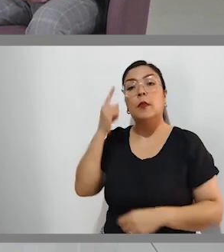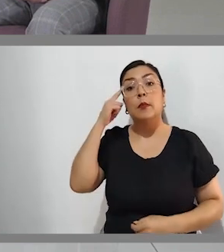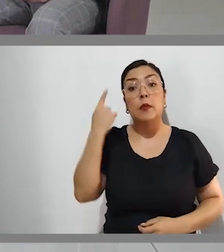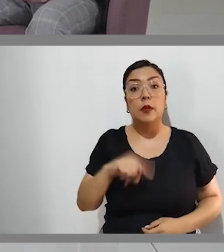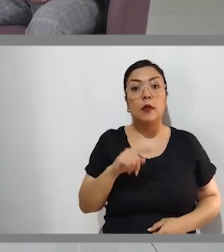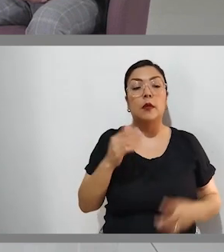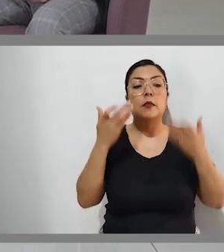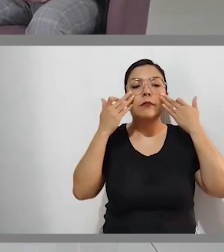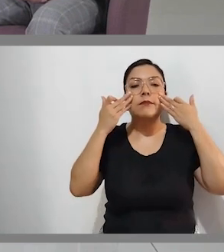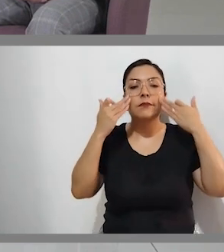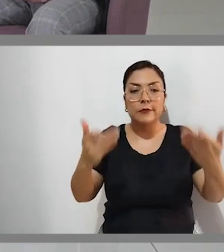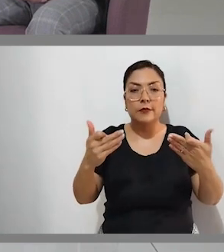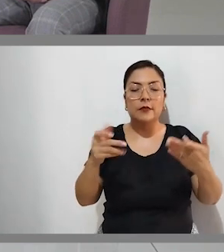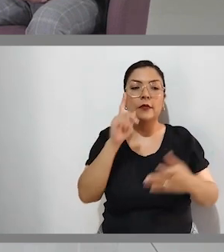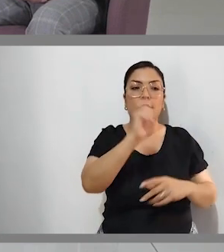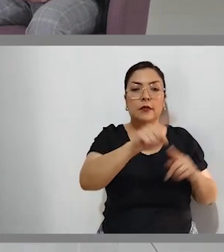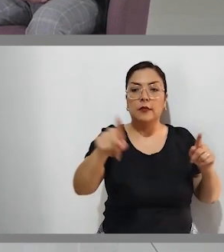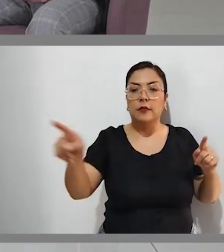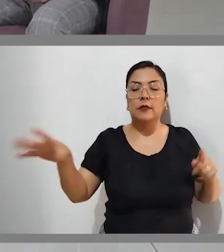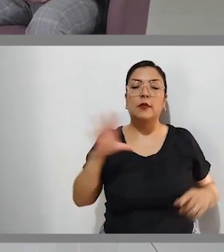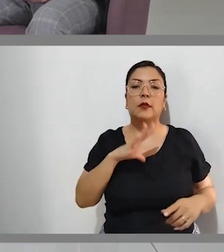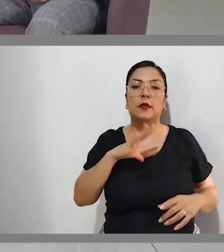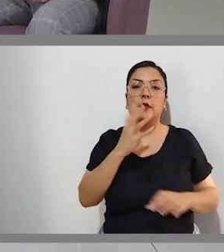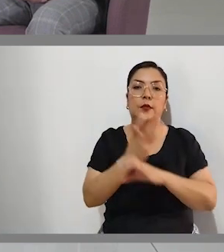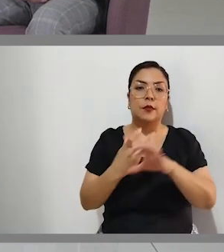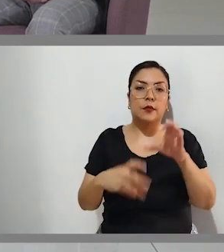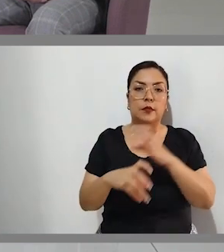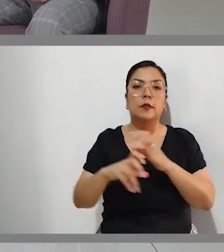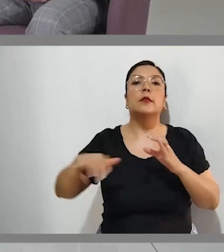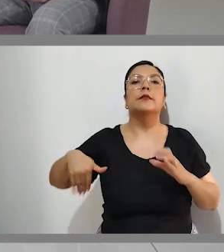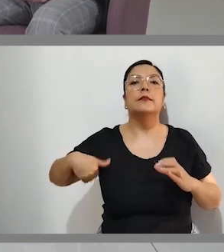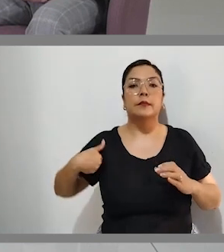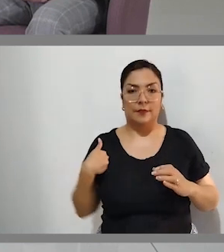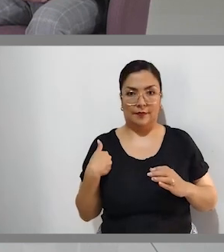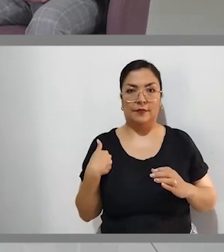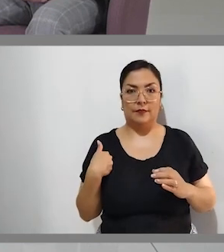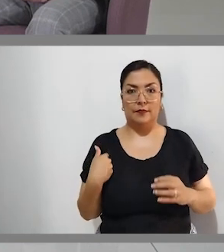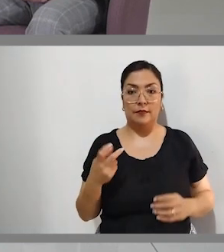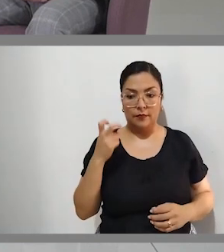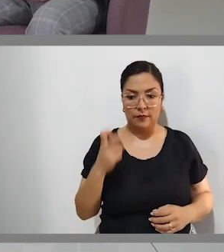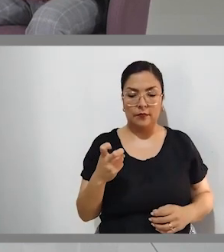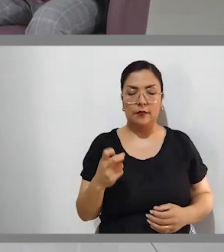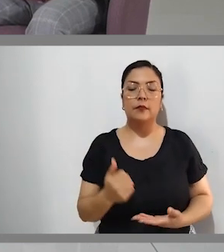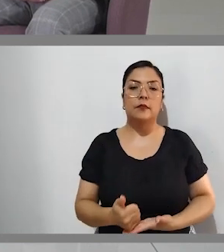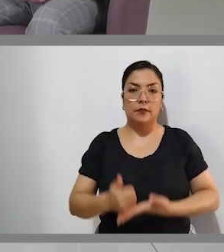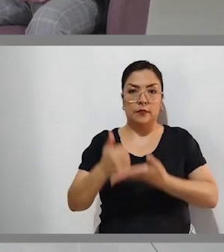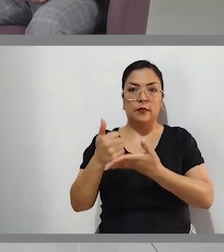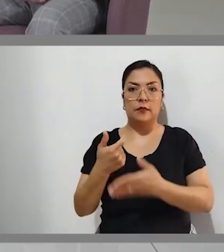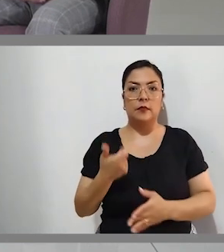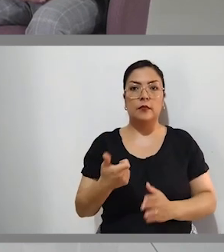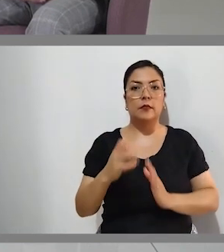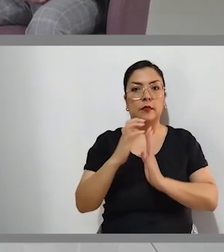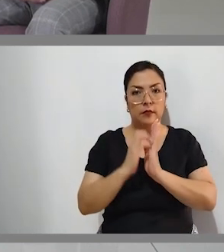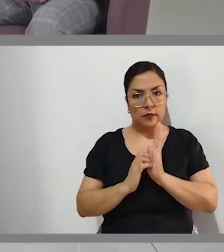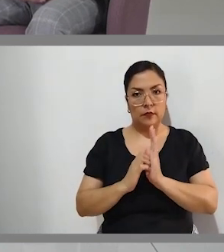que es utilizado al final de cuentas en las jornadas electorales, y esto por un lado garantiza un ahorro presupuestario, pero yo